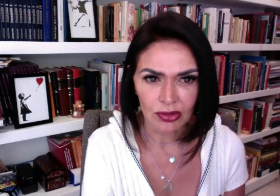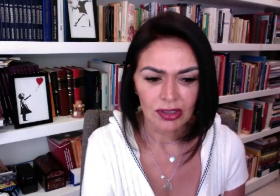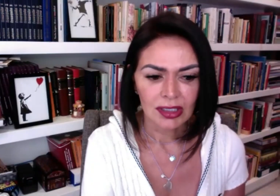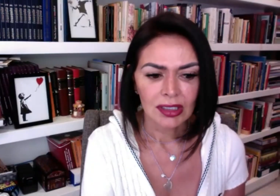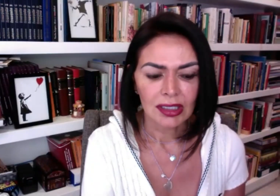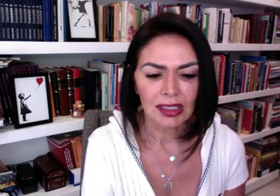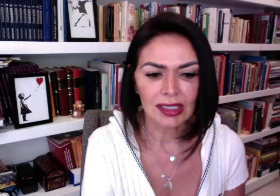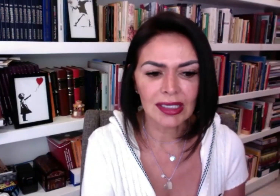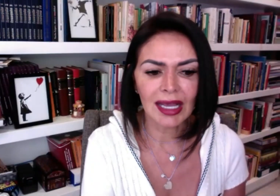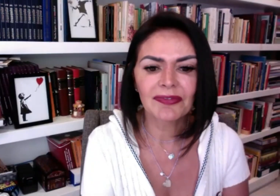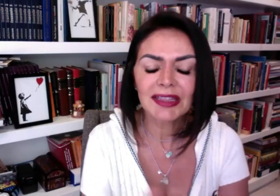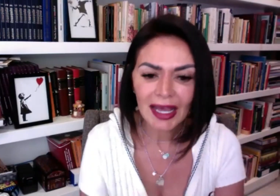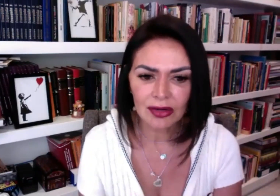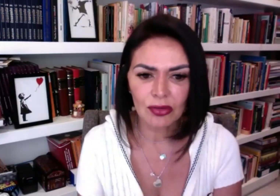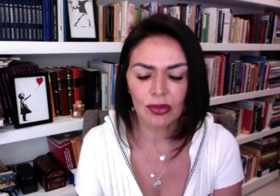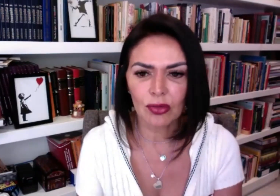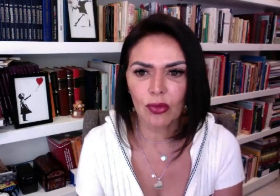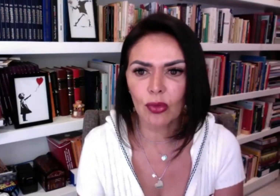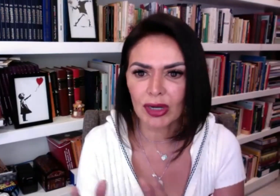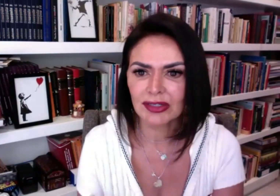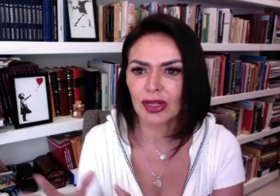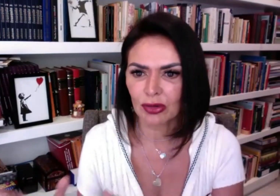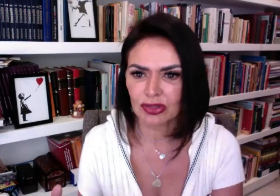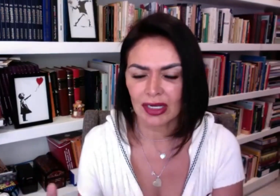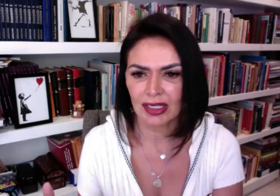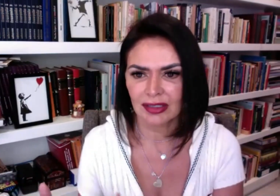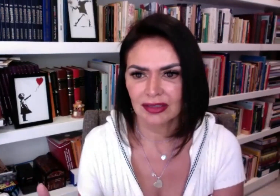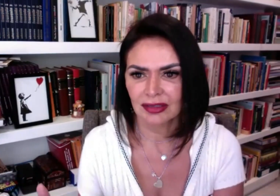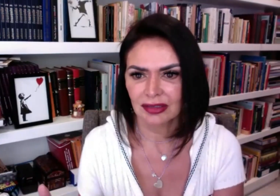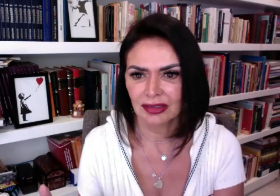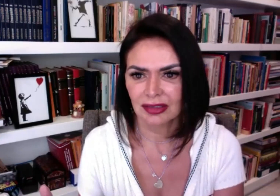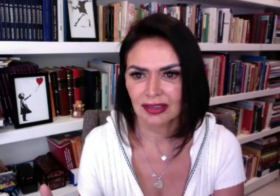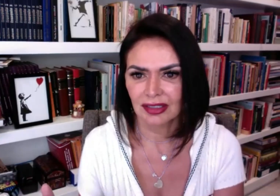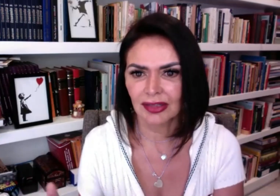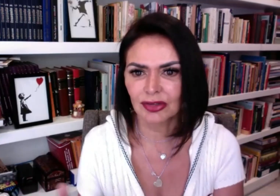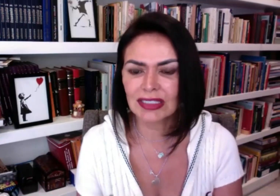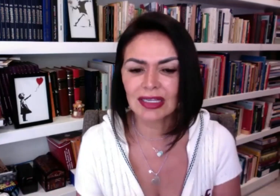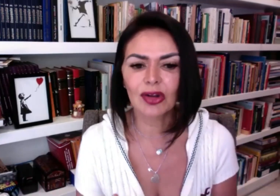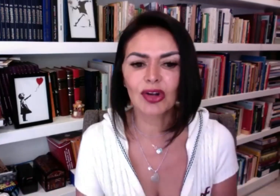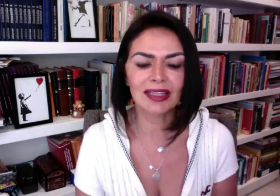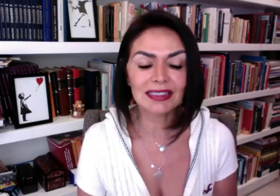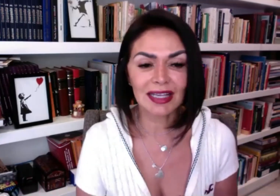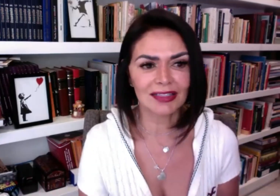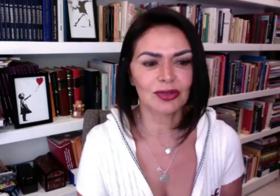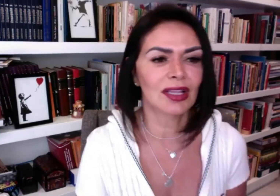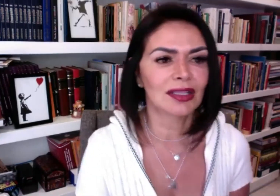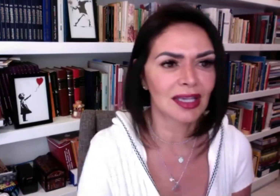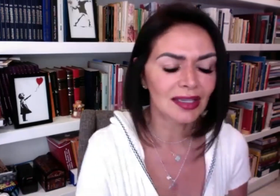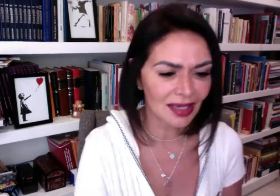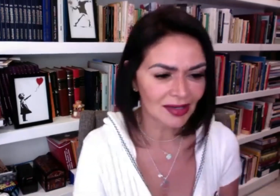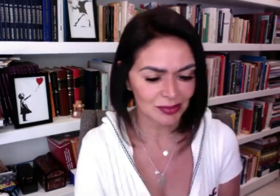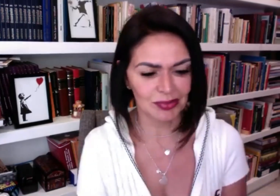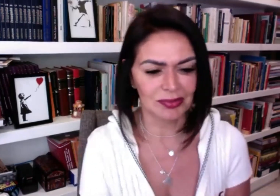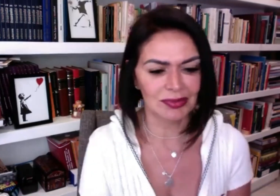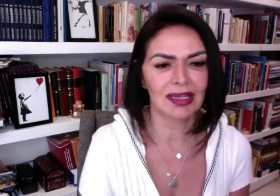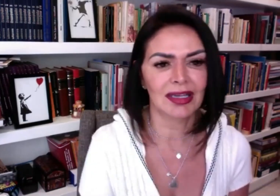gestión, nuestro secretario de Seguridad Ciudadana, Omar García Harfuch, la pregunta va en ese